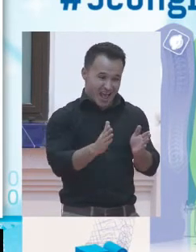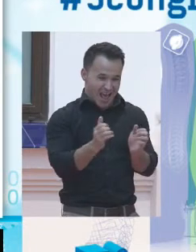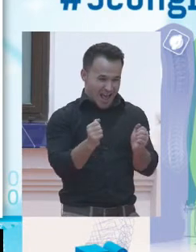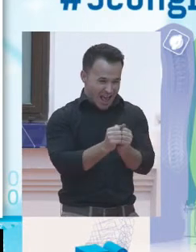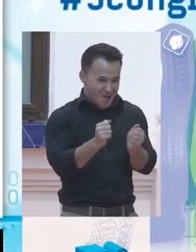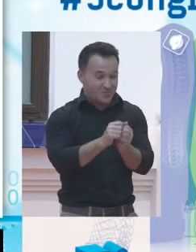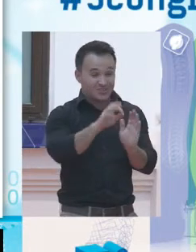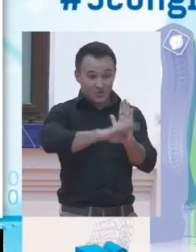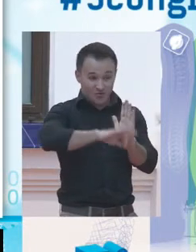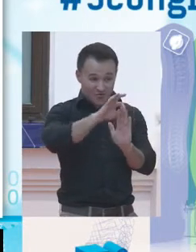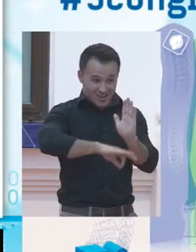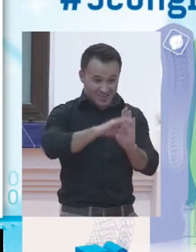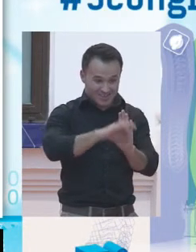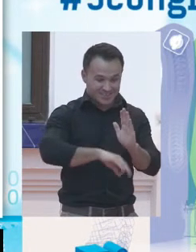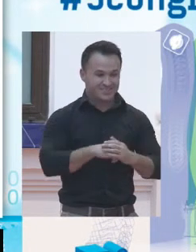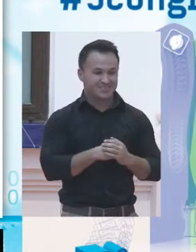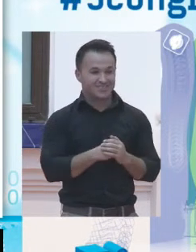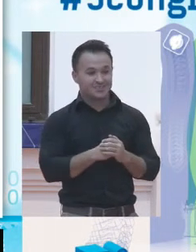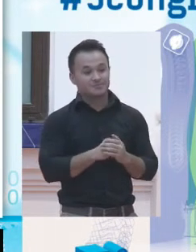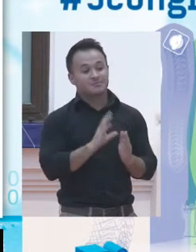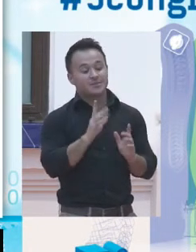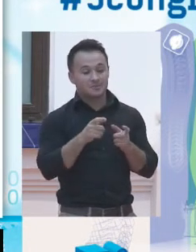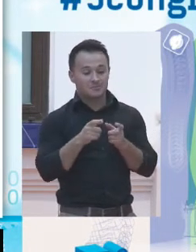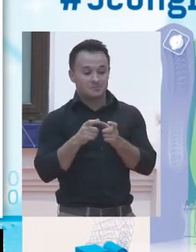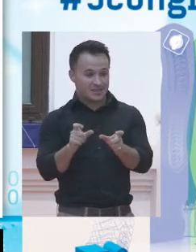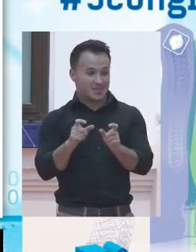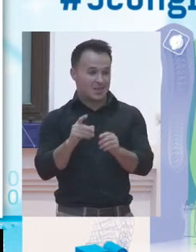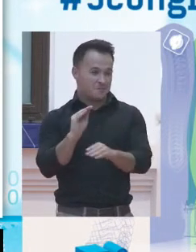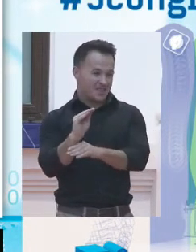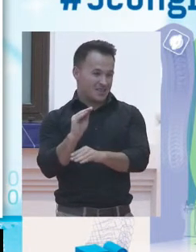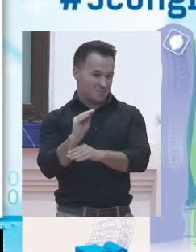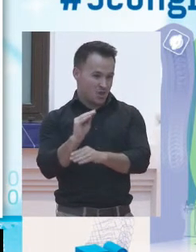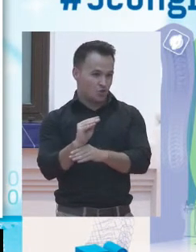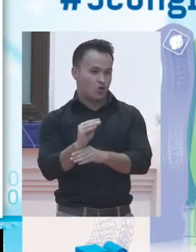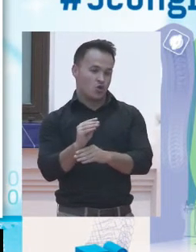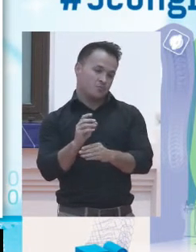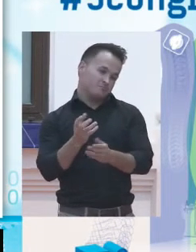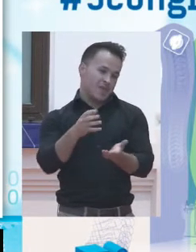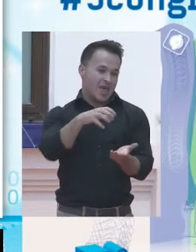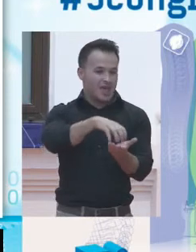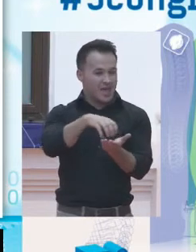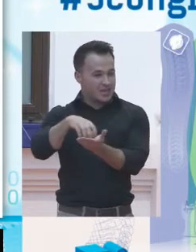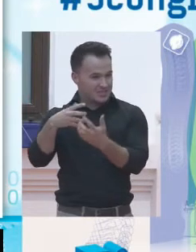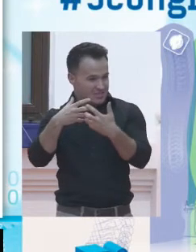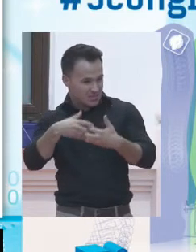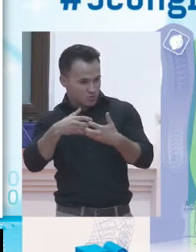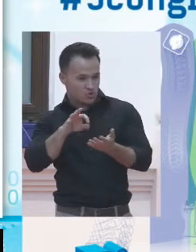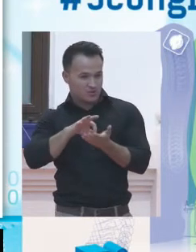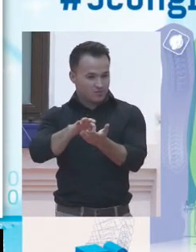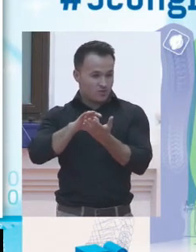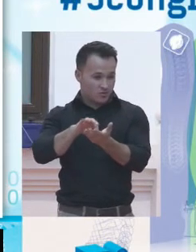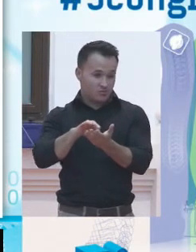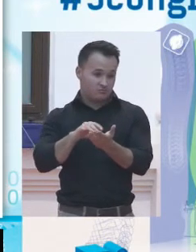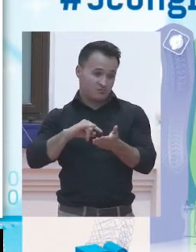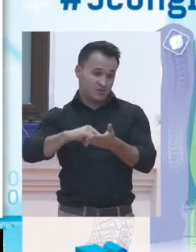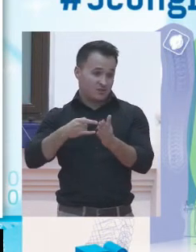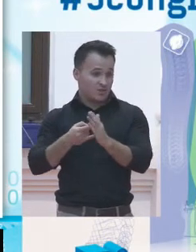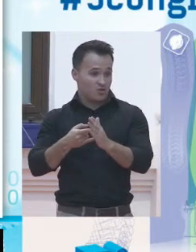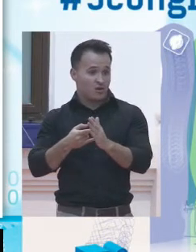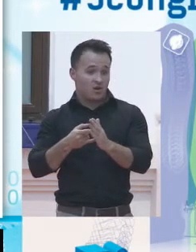ahora nos hemos pasado todos a software porque la parte de mantenimiento de equipos y de servidores ya no es necesaria que la tengamos. Los técnicos los